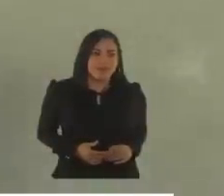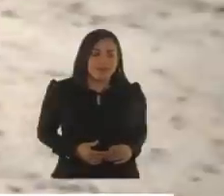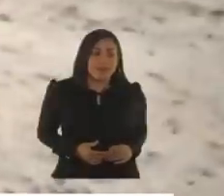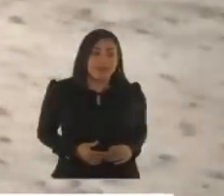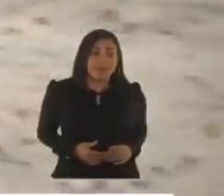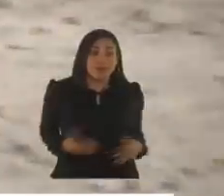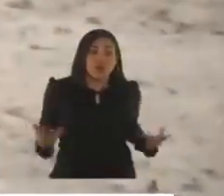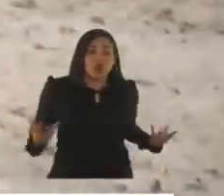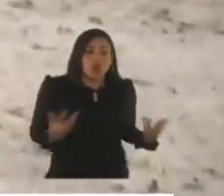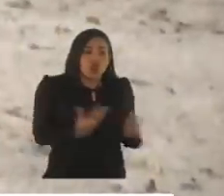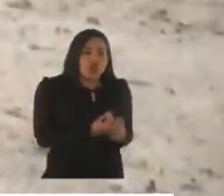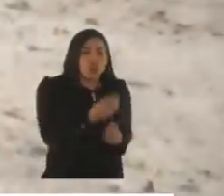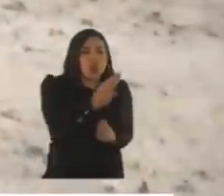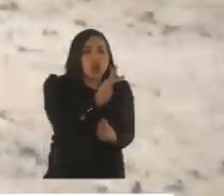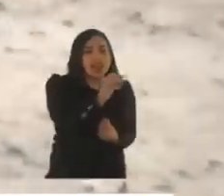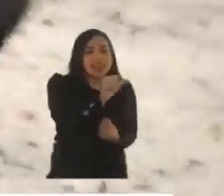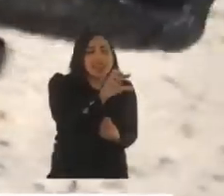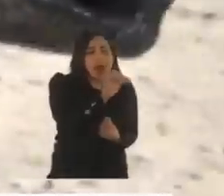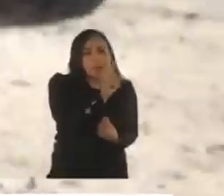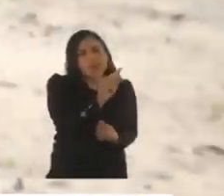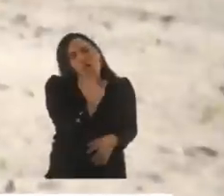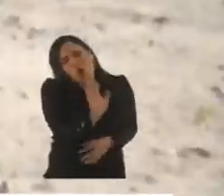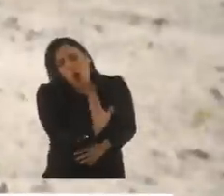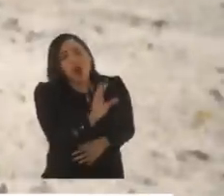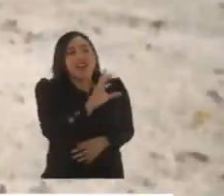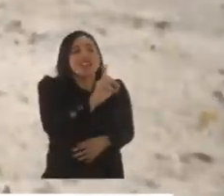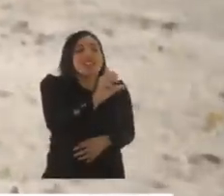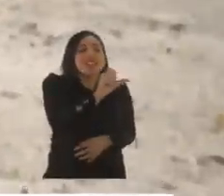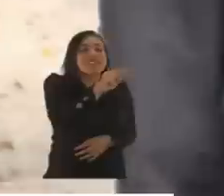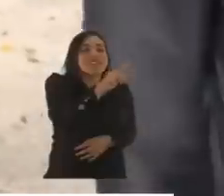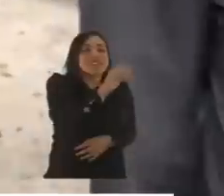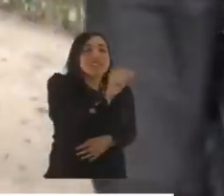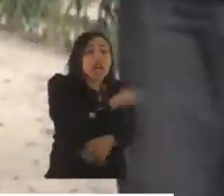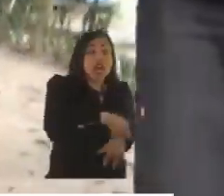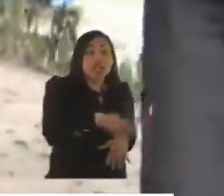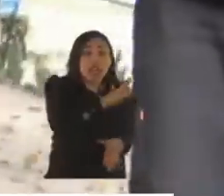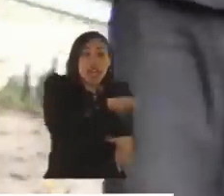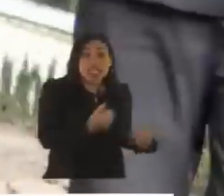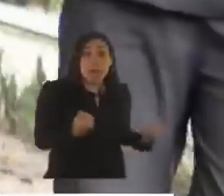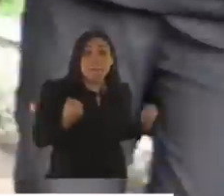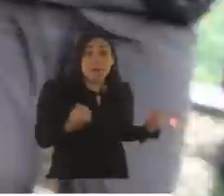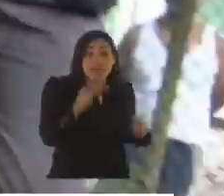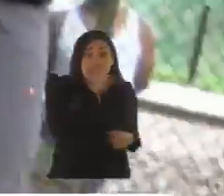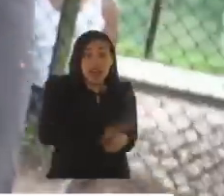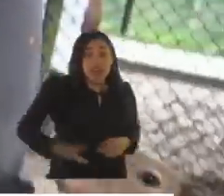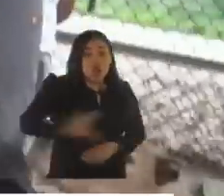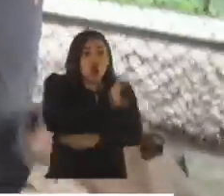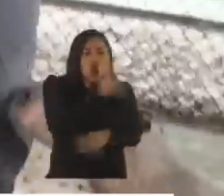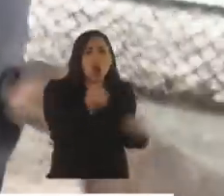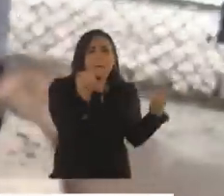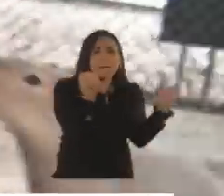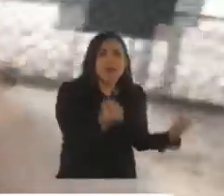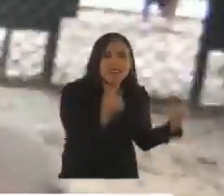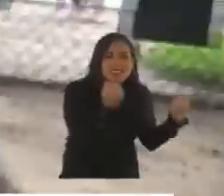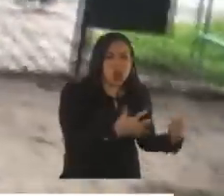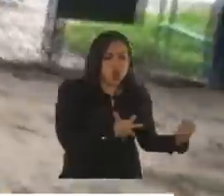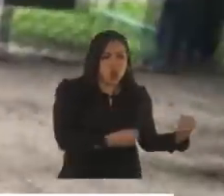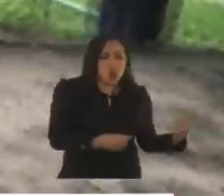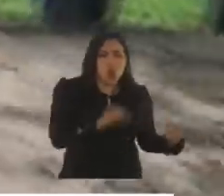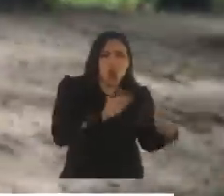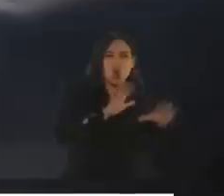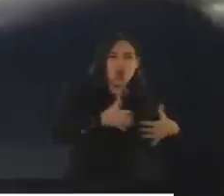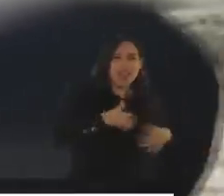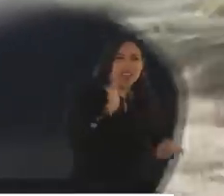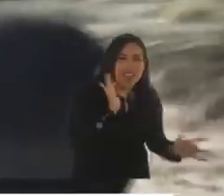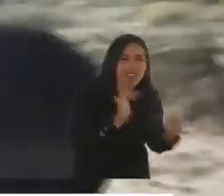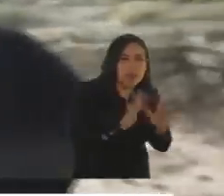La especie de tapir o danta, como es conocida, es uno de los mamíferos más pesados que posee el territorio colombiano y uno que exige mayor protección. Luego de que